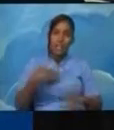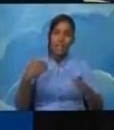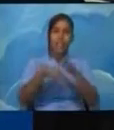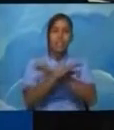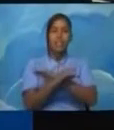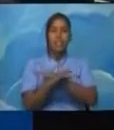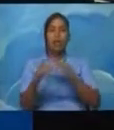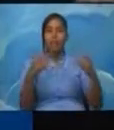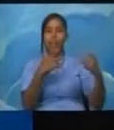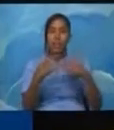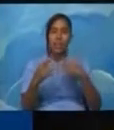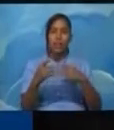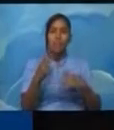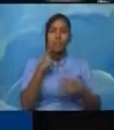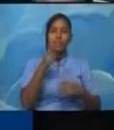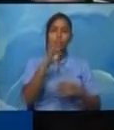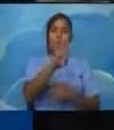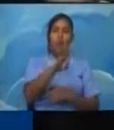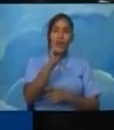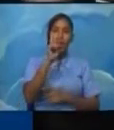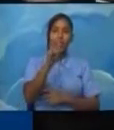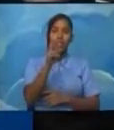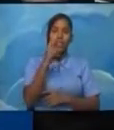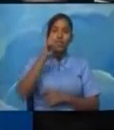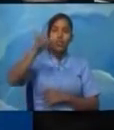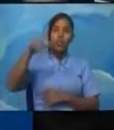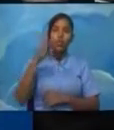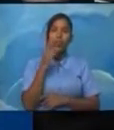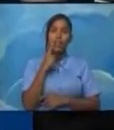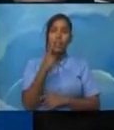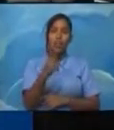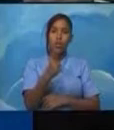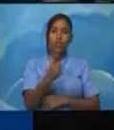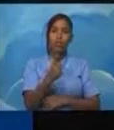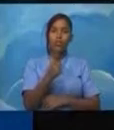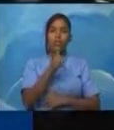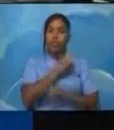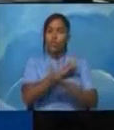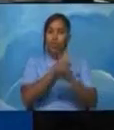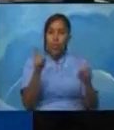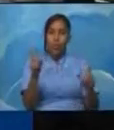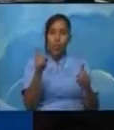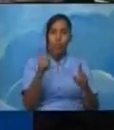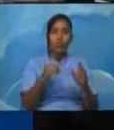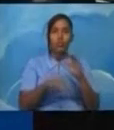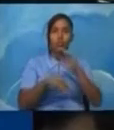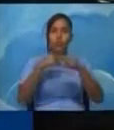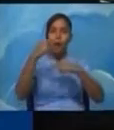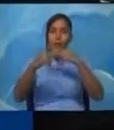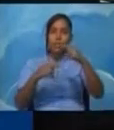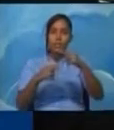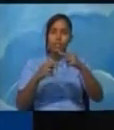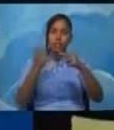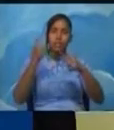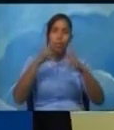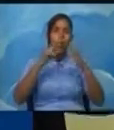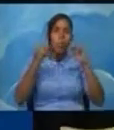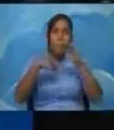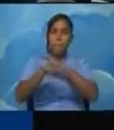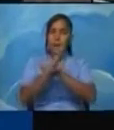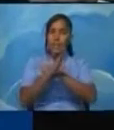lo que dice el 42. Y Jehová me dijo, diles, no subáis,